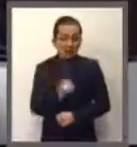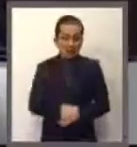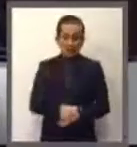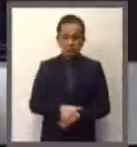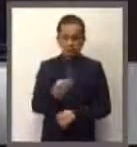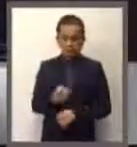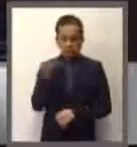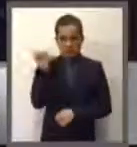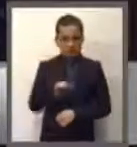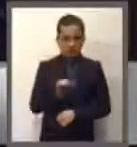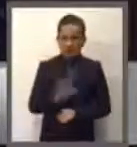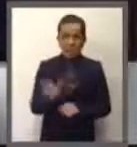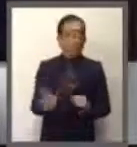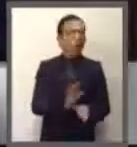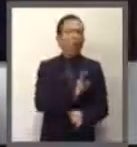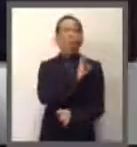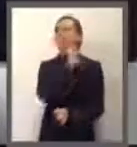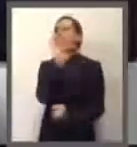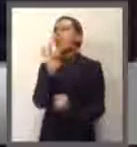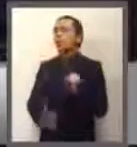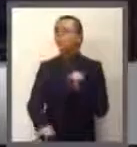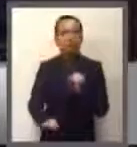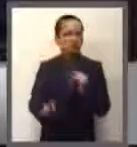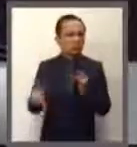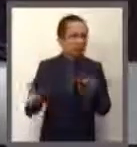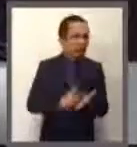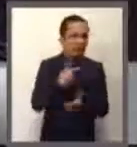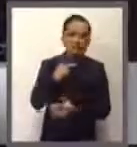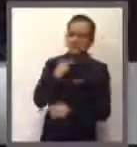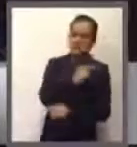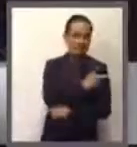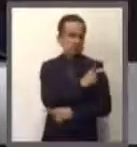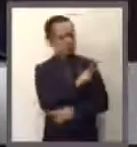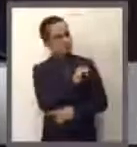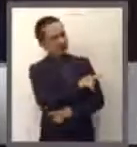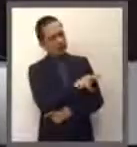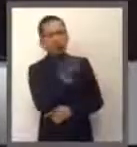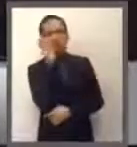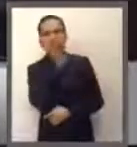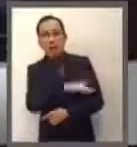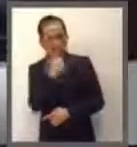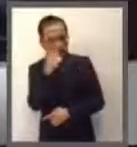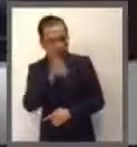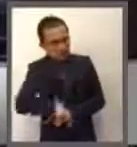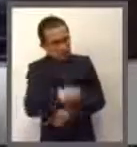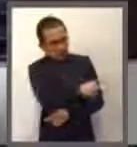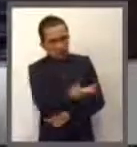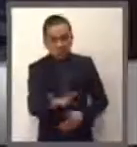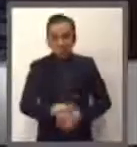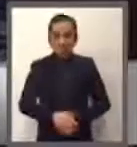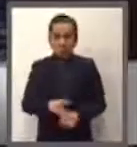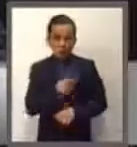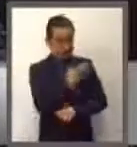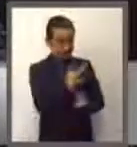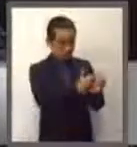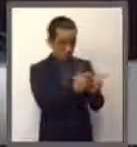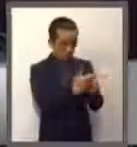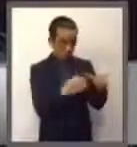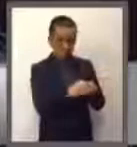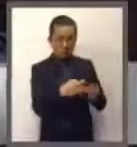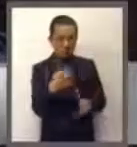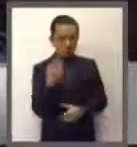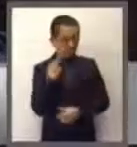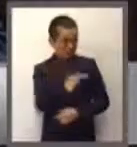la última gran maldición que dejará el PRI. Ese partido decrépito que es incapaz de tener hoy